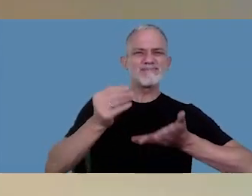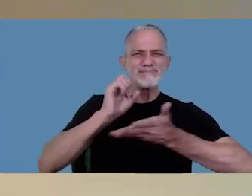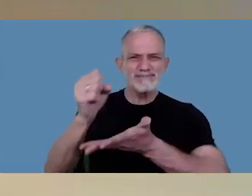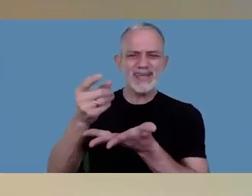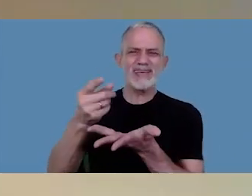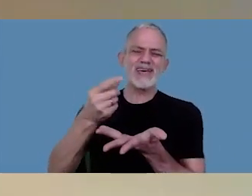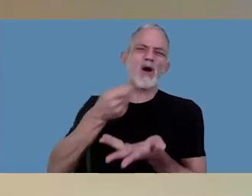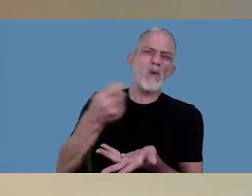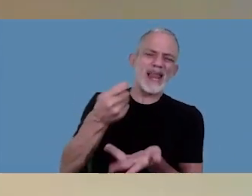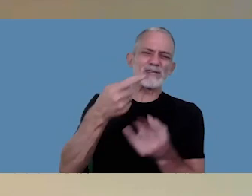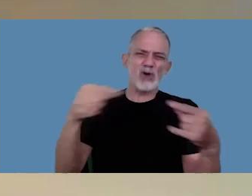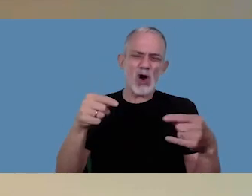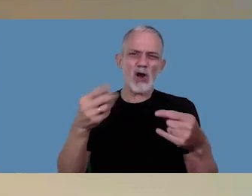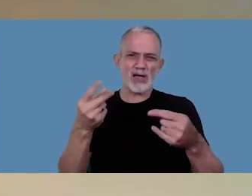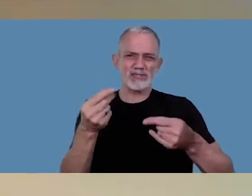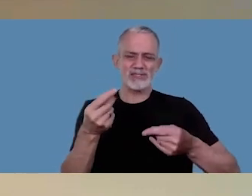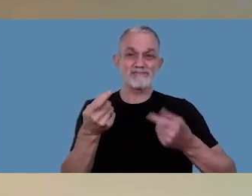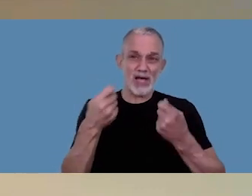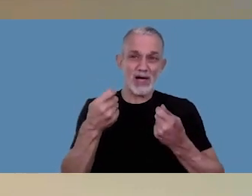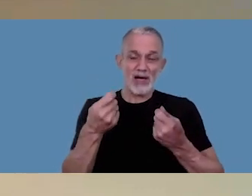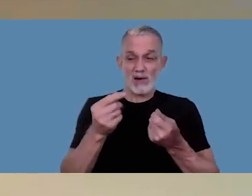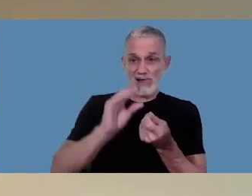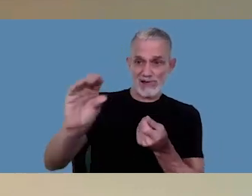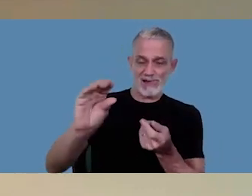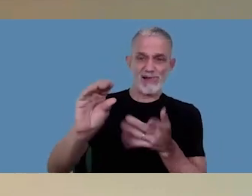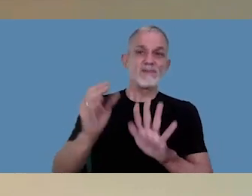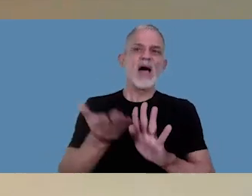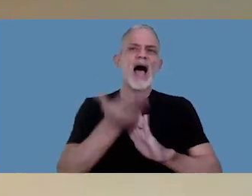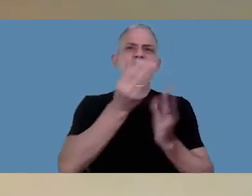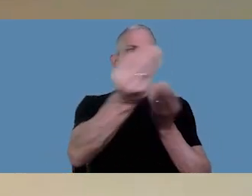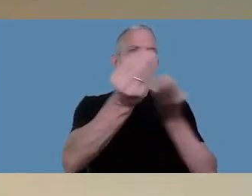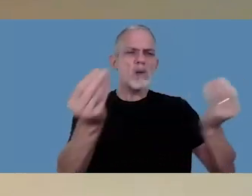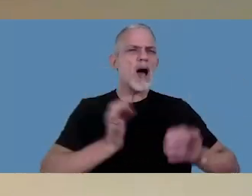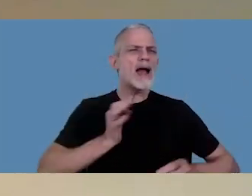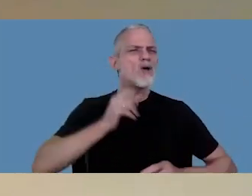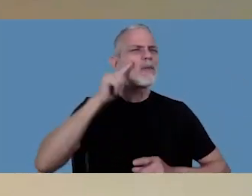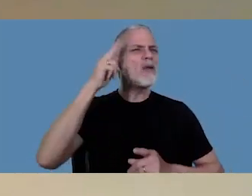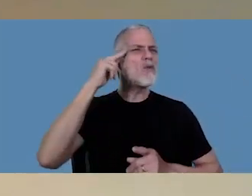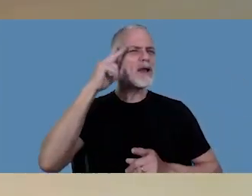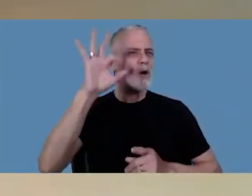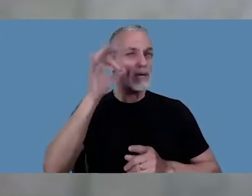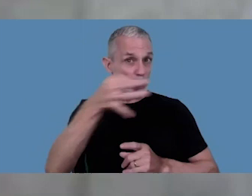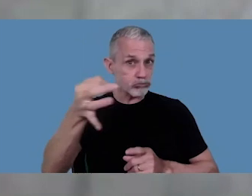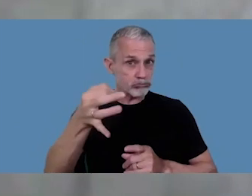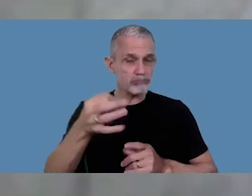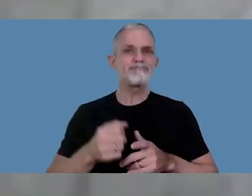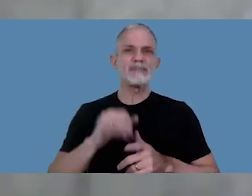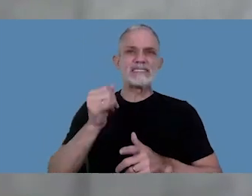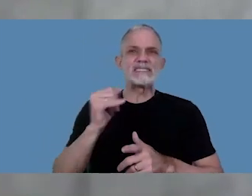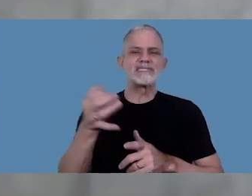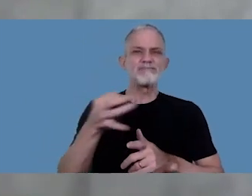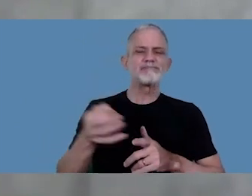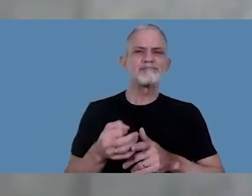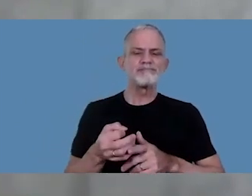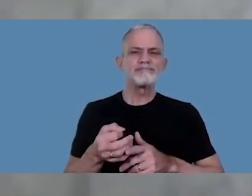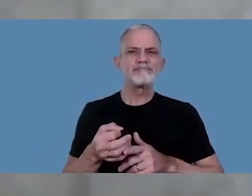¿hubo bajas de esas contribuciones sin lograr aumento de empleo en los 90? ¿Es así? Sí, es así, Oscar. Sí, ¿cómo